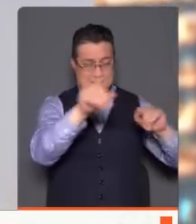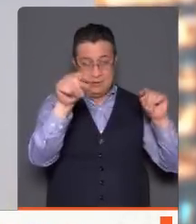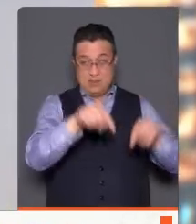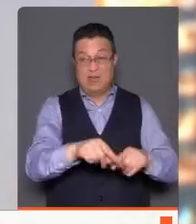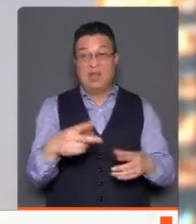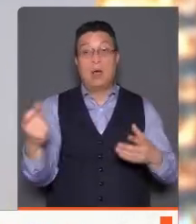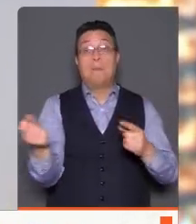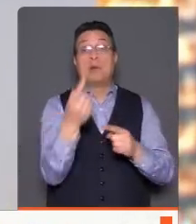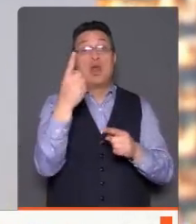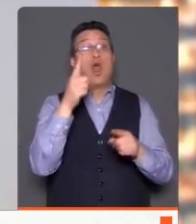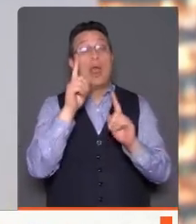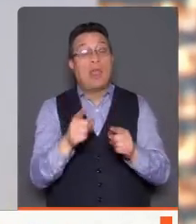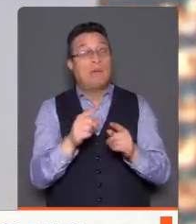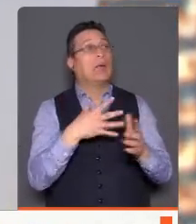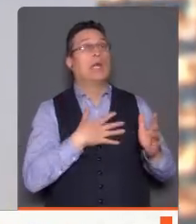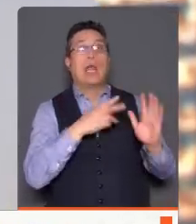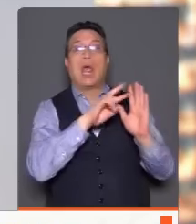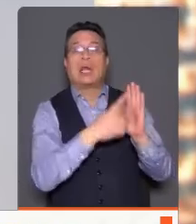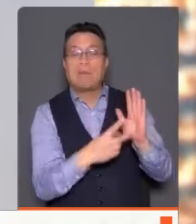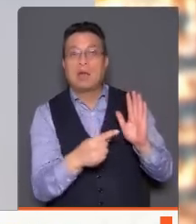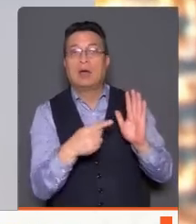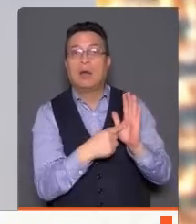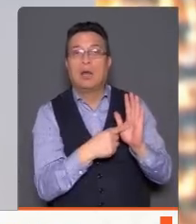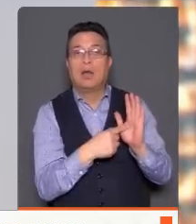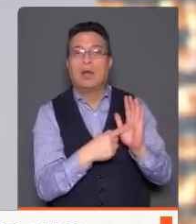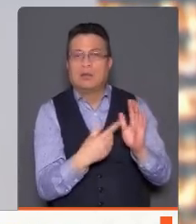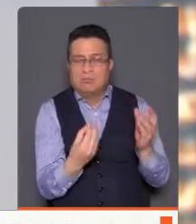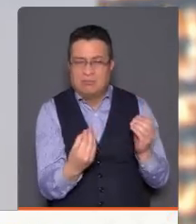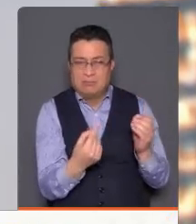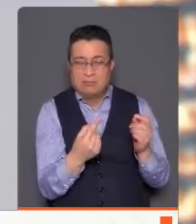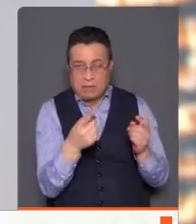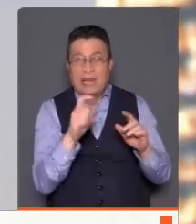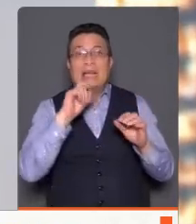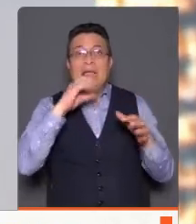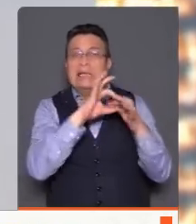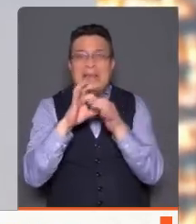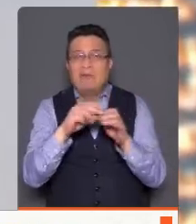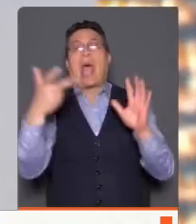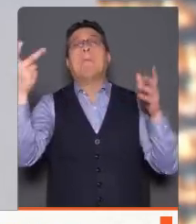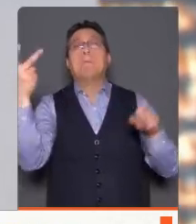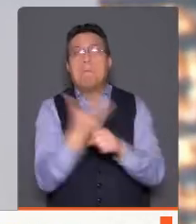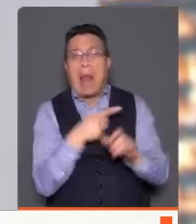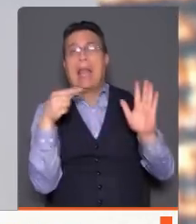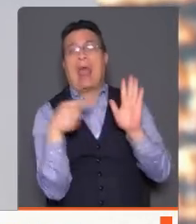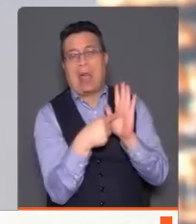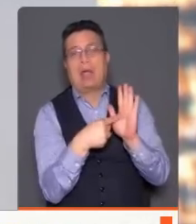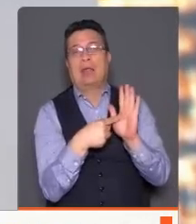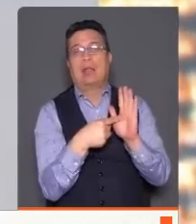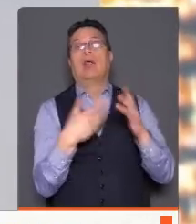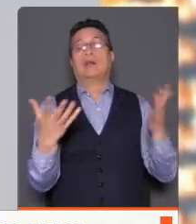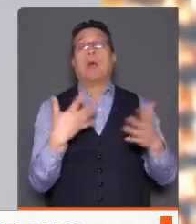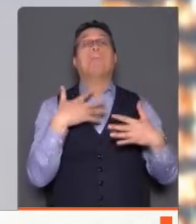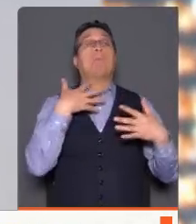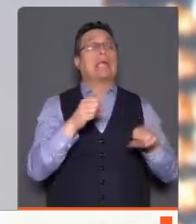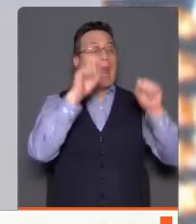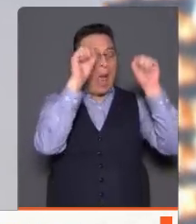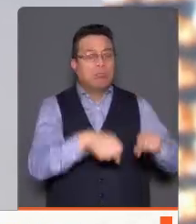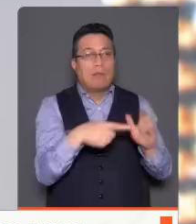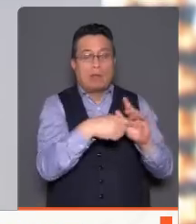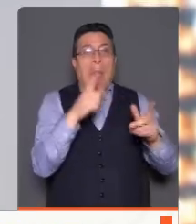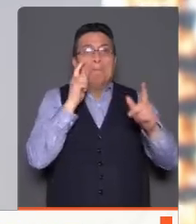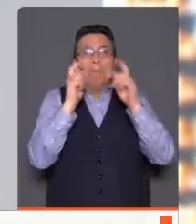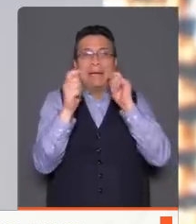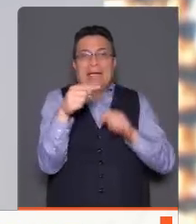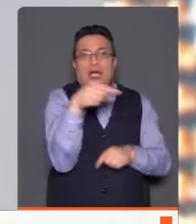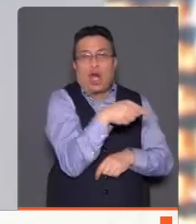que quieren hacer es cambiarla. Entonces eso significa que está mal hecha. Entonces, ¿por qué vamos a aprobar algo que además de todo va a poner en riesgo